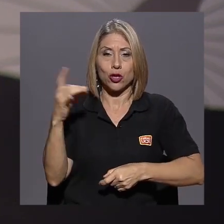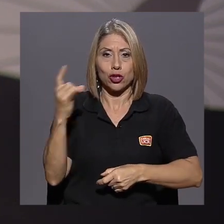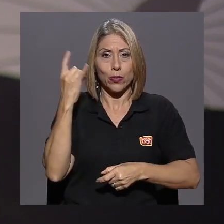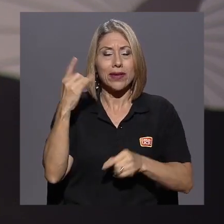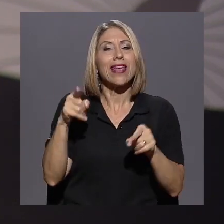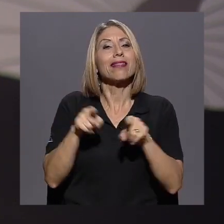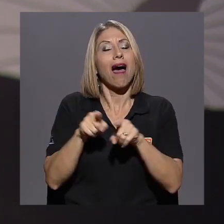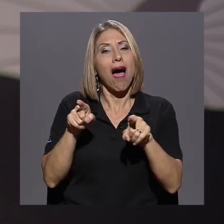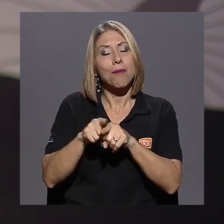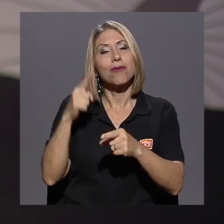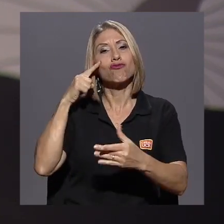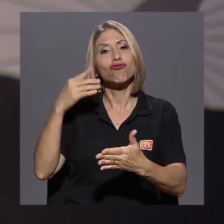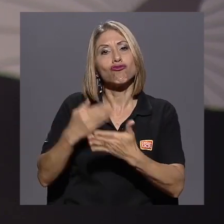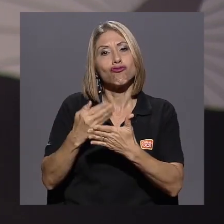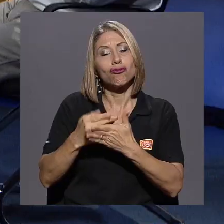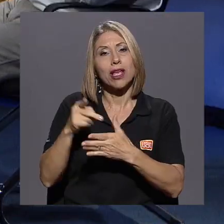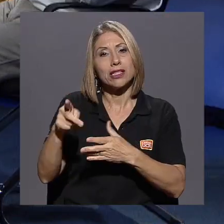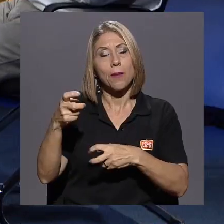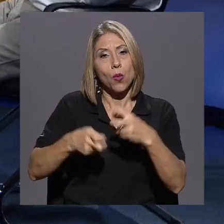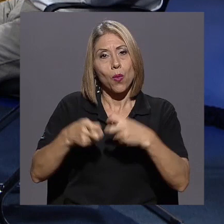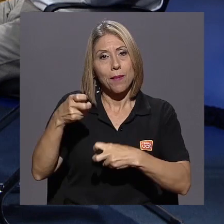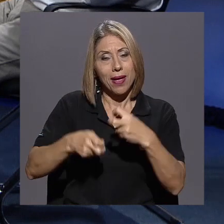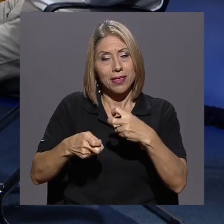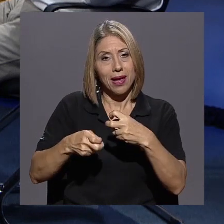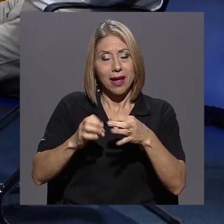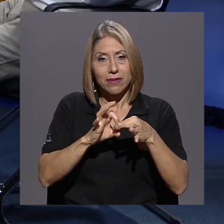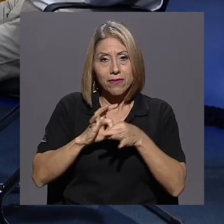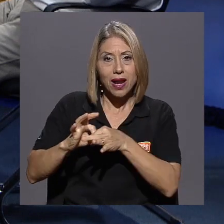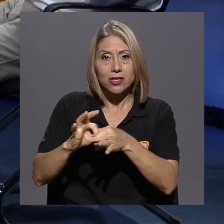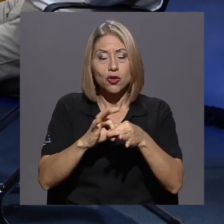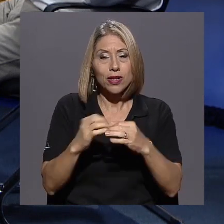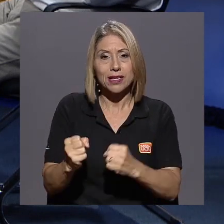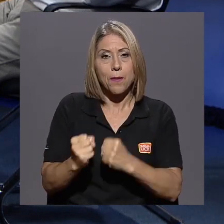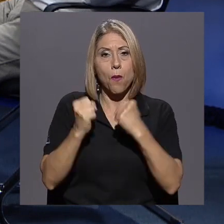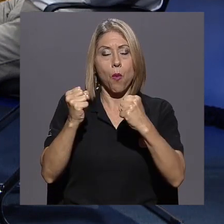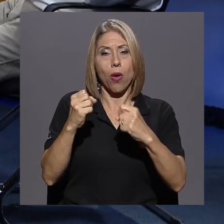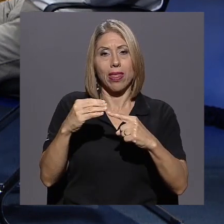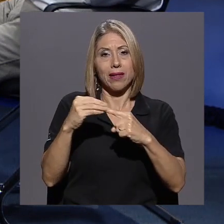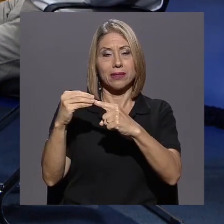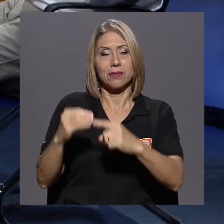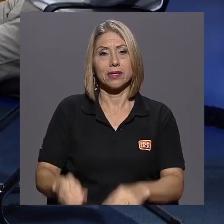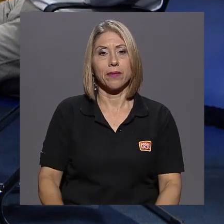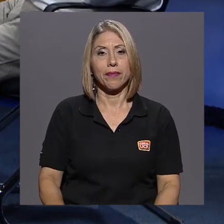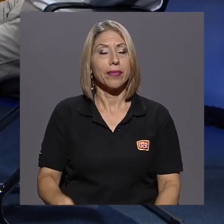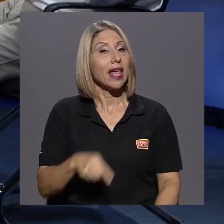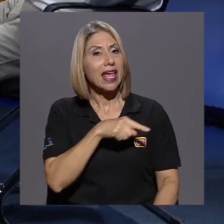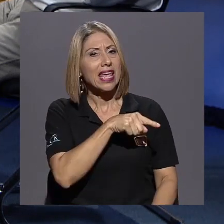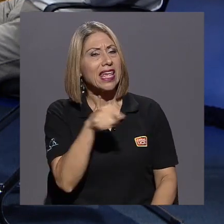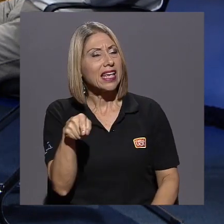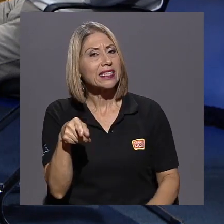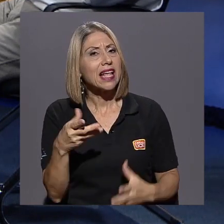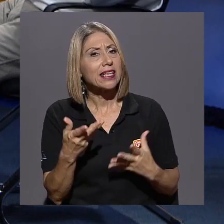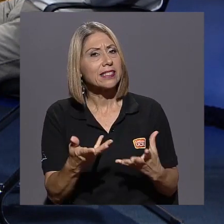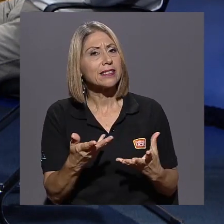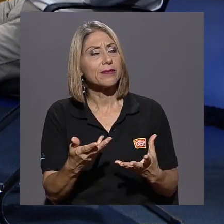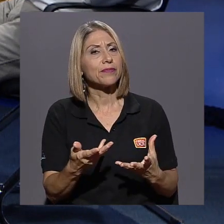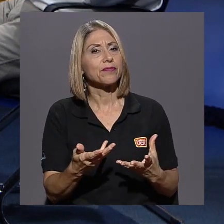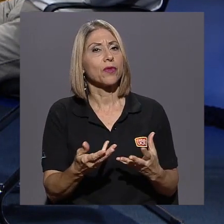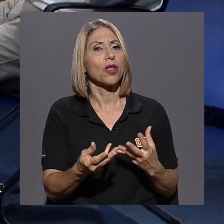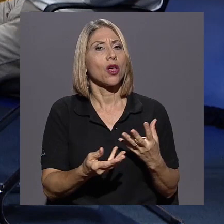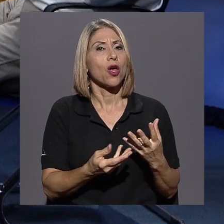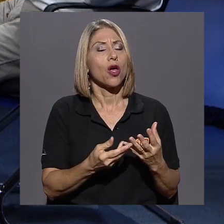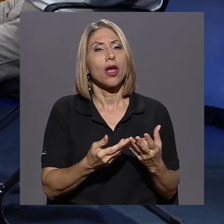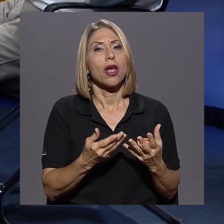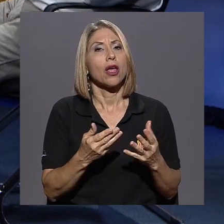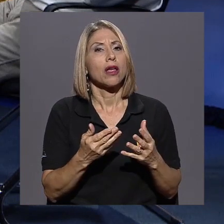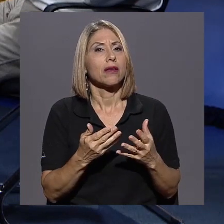problemática en relaciones de poder especialmente y cómo se resuelve digamos si estás o cómo se